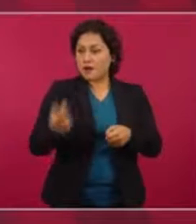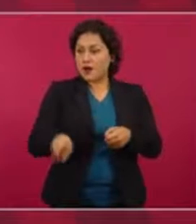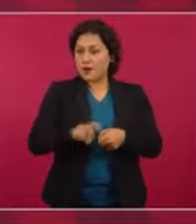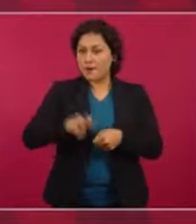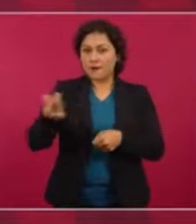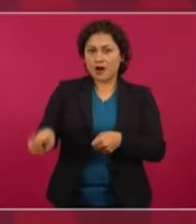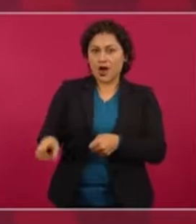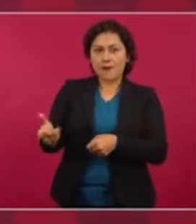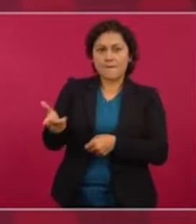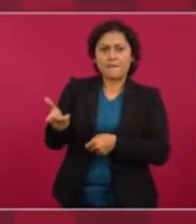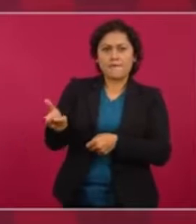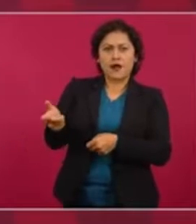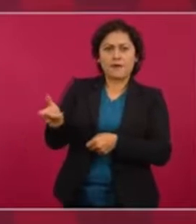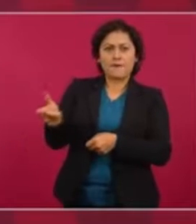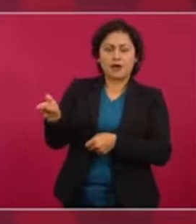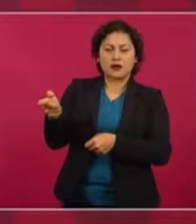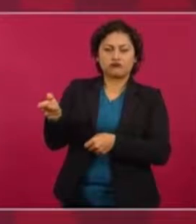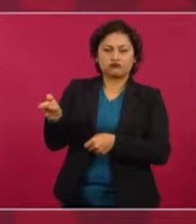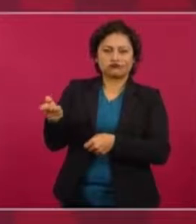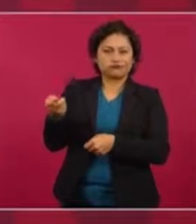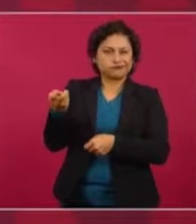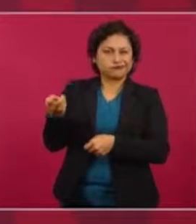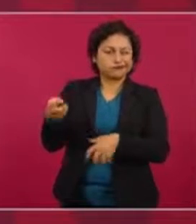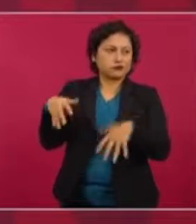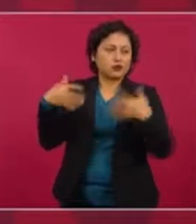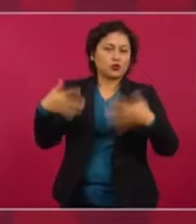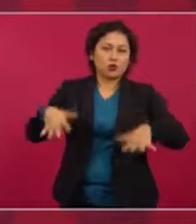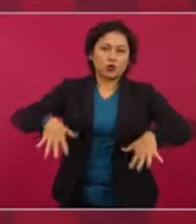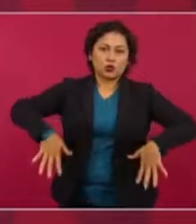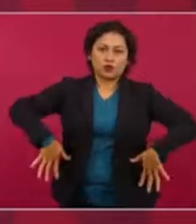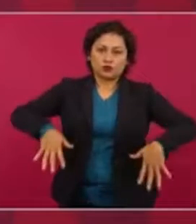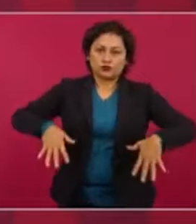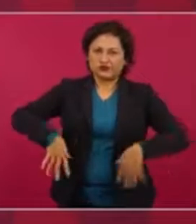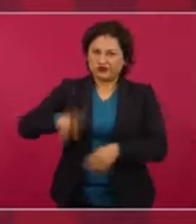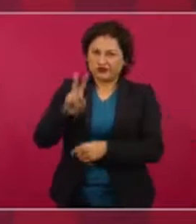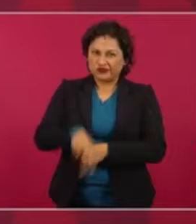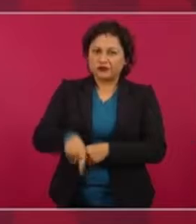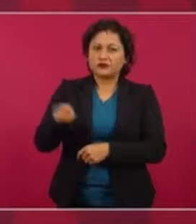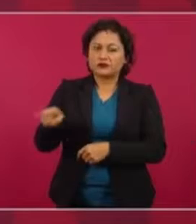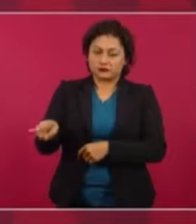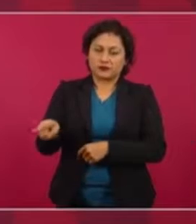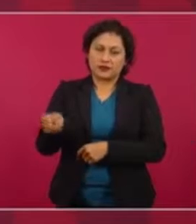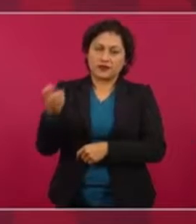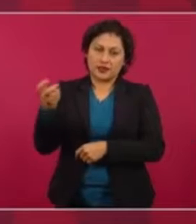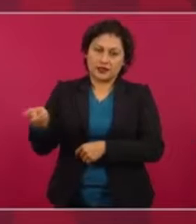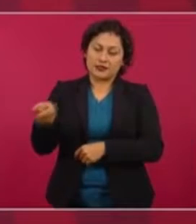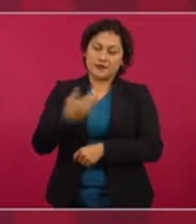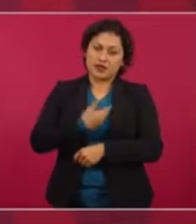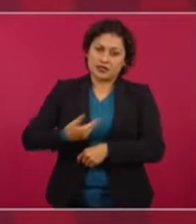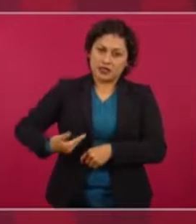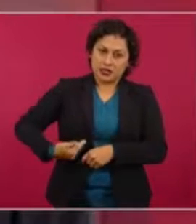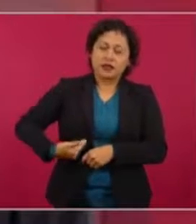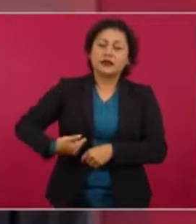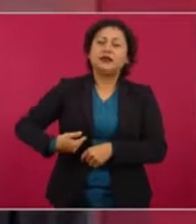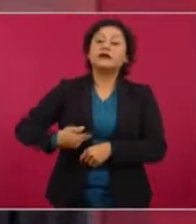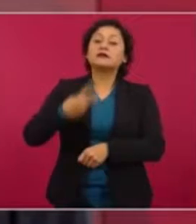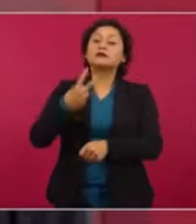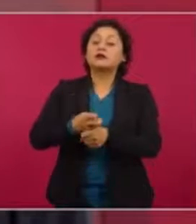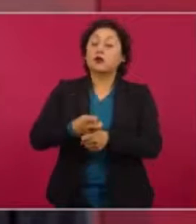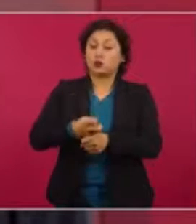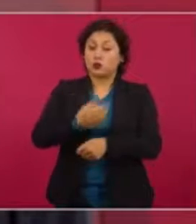asesinaron cobardemente al presidente y al vicepresidente. Un crimen